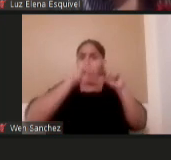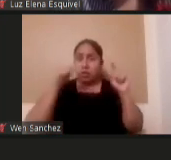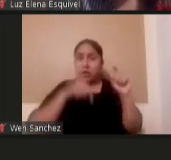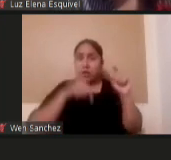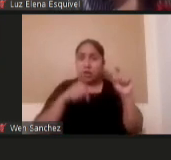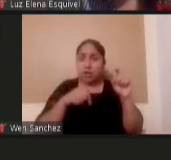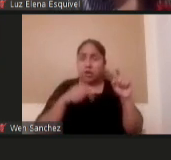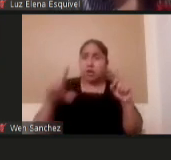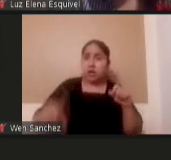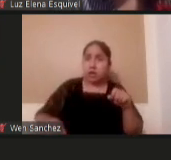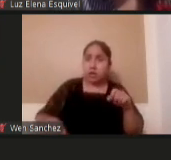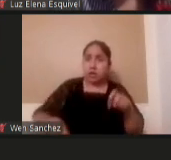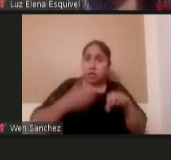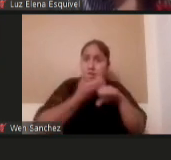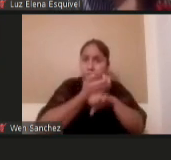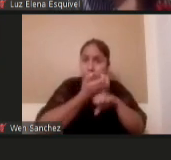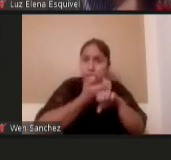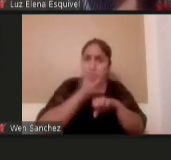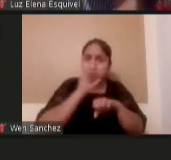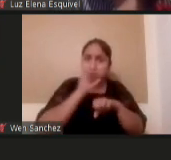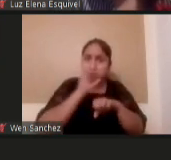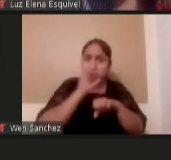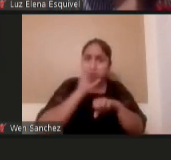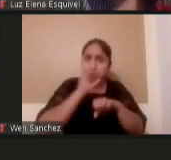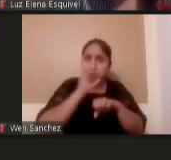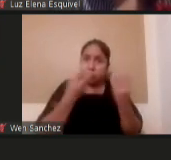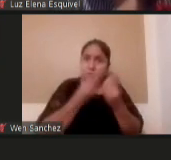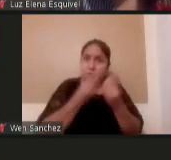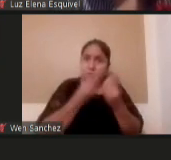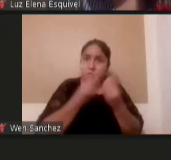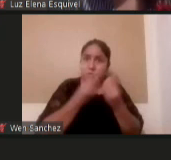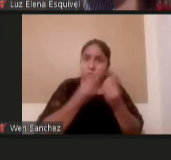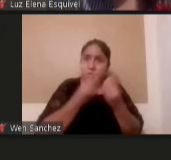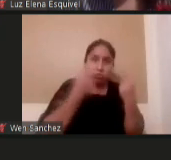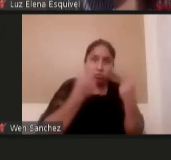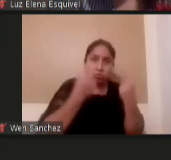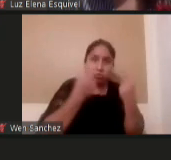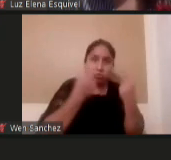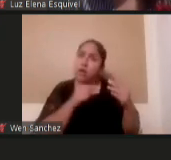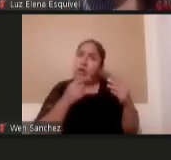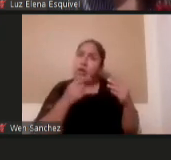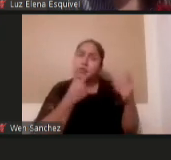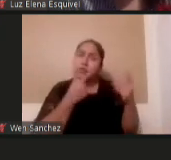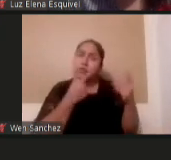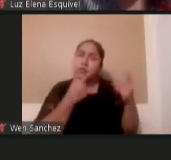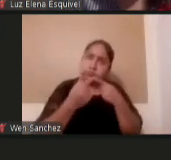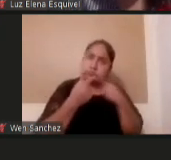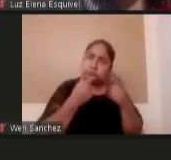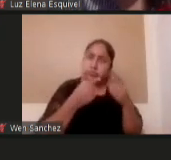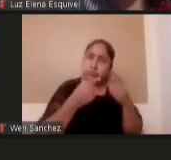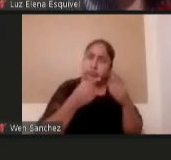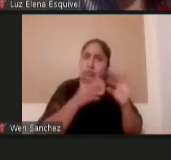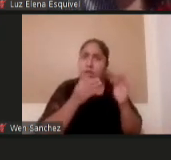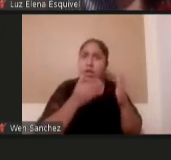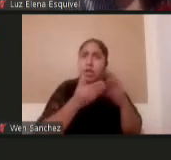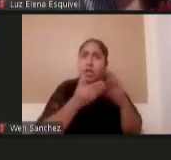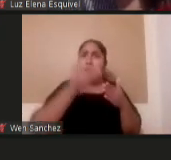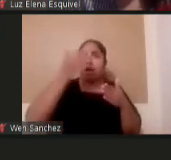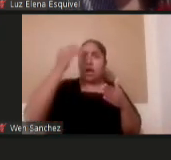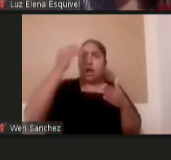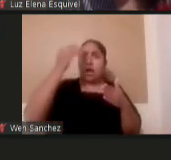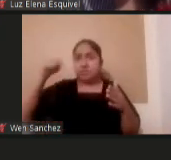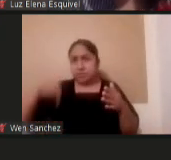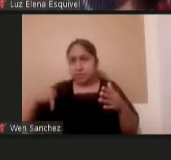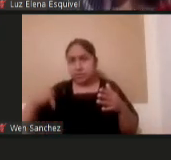la necesidad de encontrar y proponer algún terreno adicional al que ya se había donado por este honorable ayuntamiento